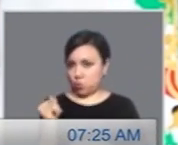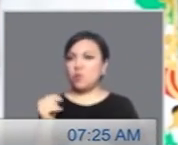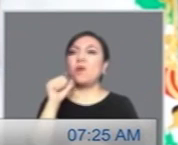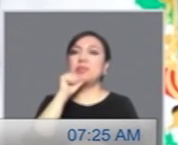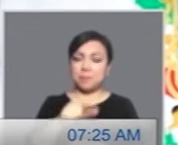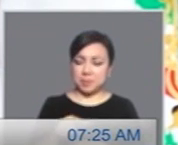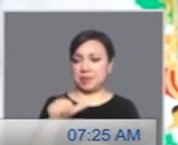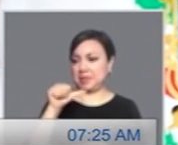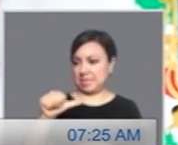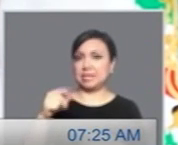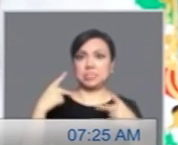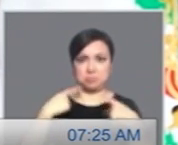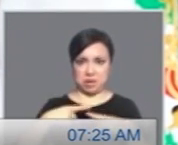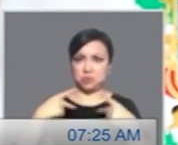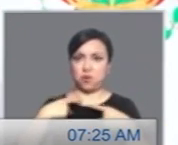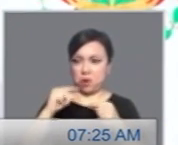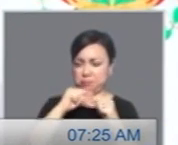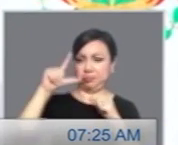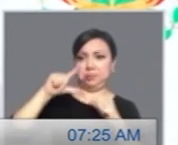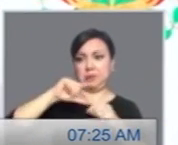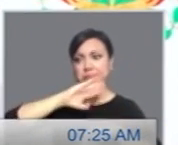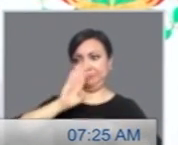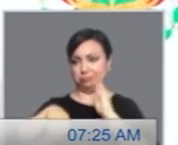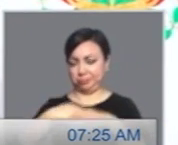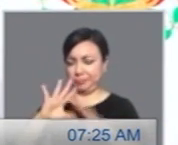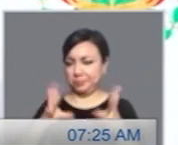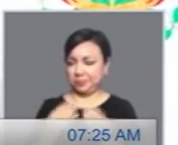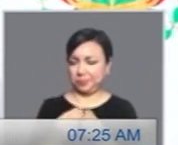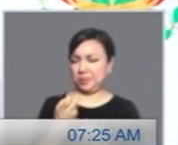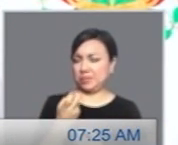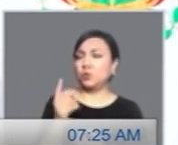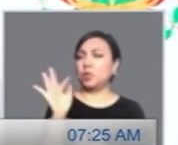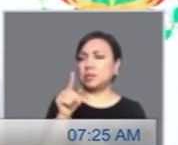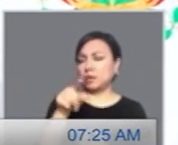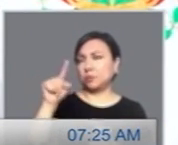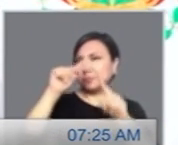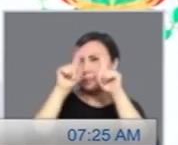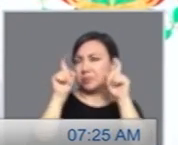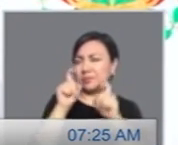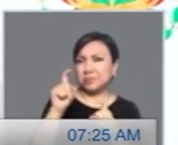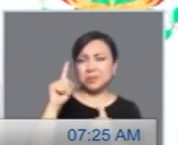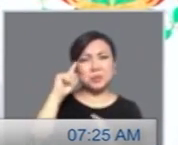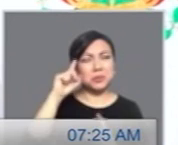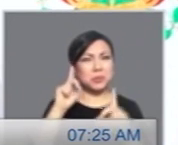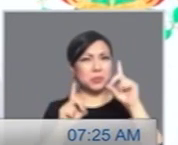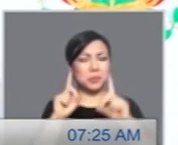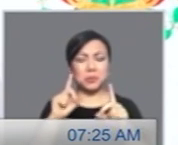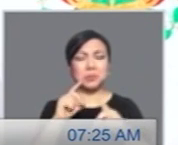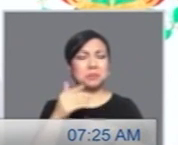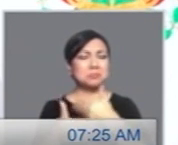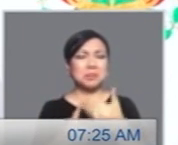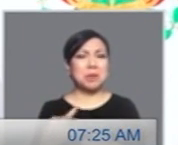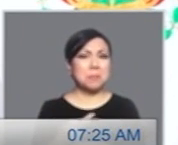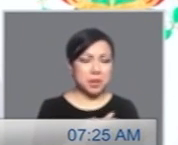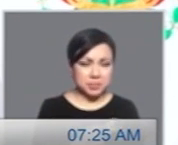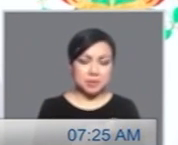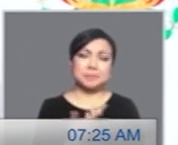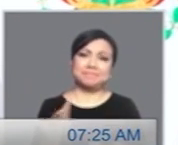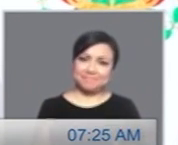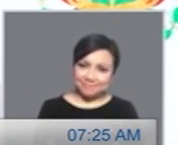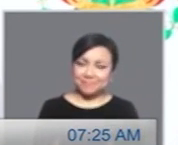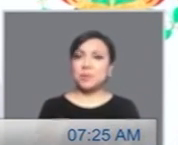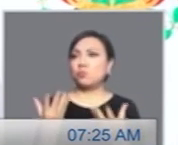y hay dos plataformas a donde hay que estar subiendo la información, la plataforma IRAC y